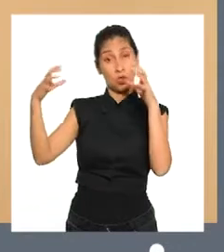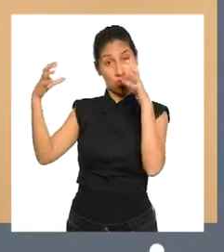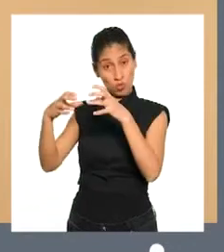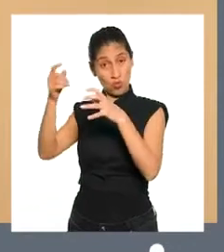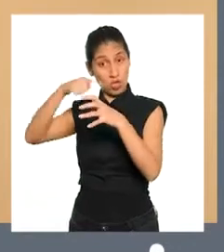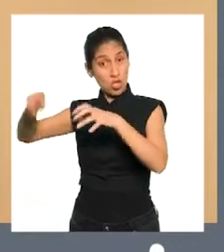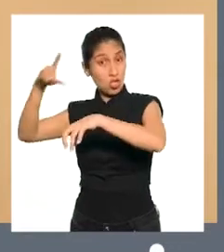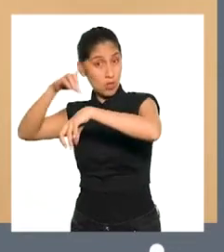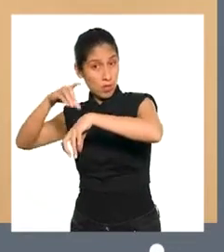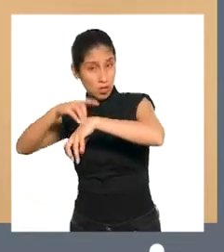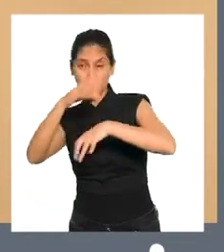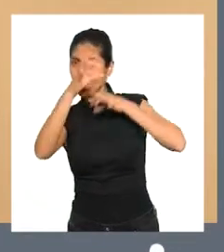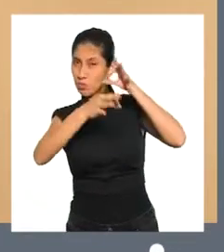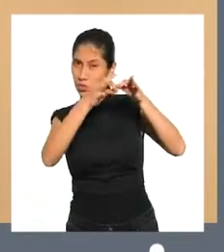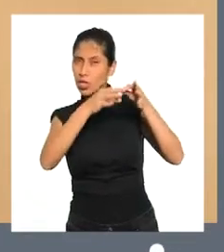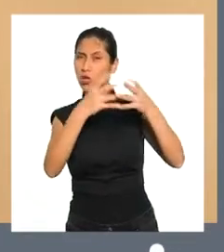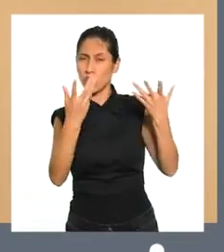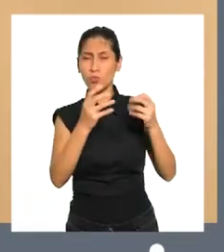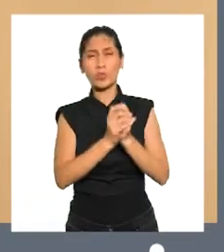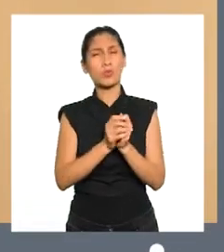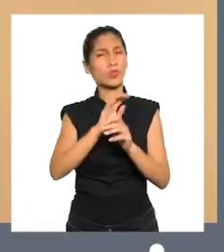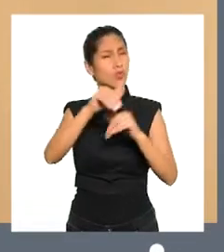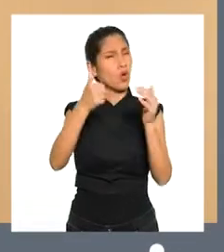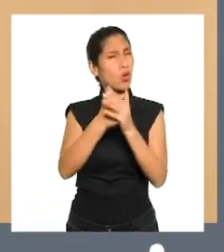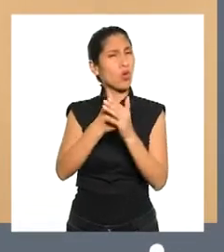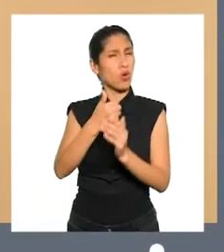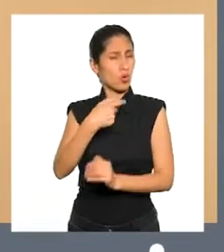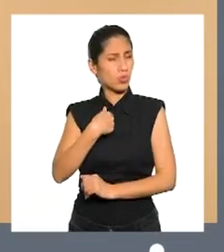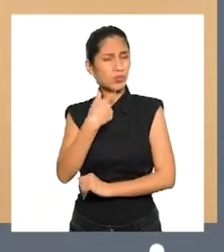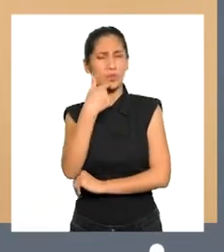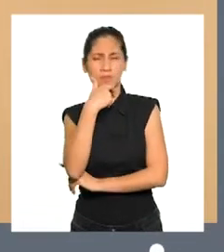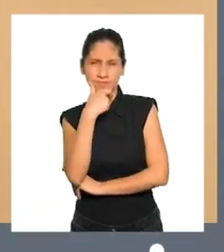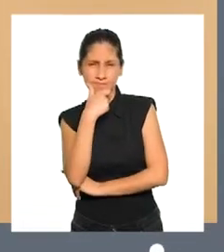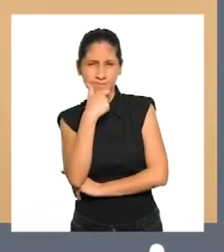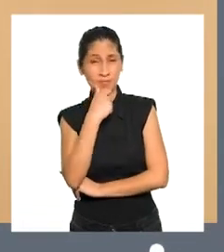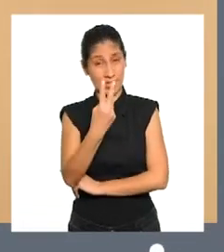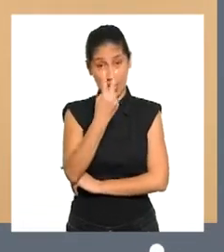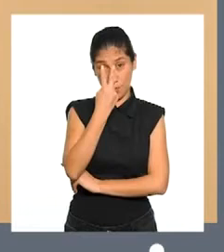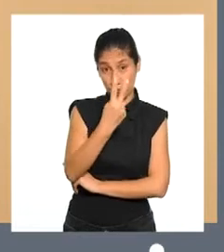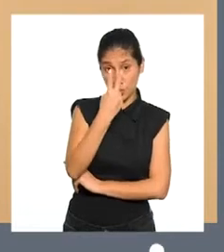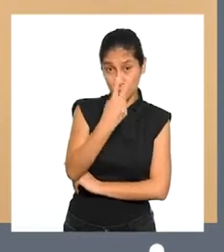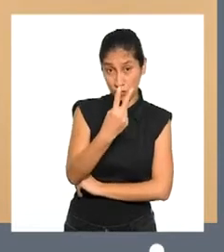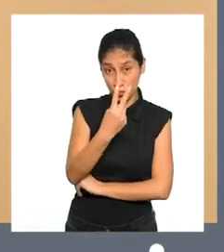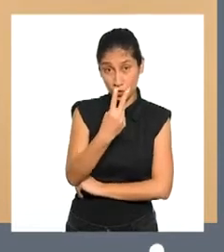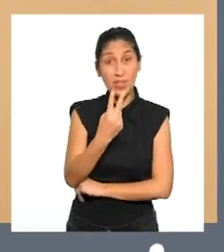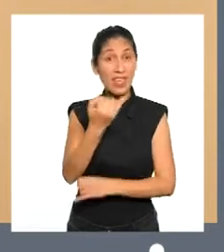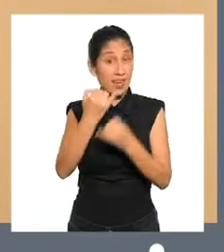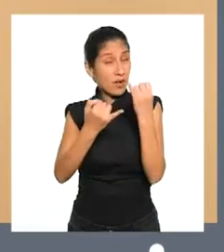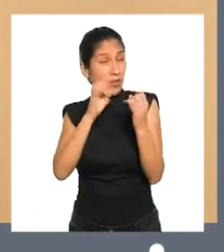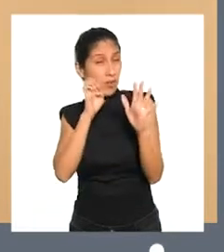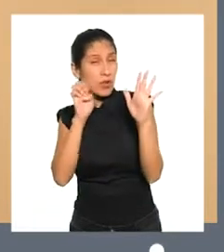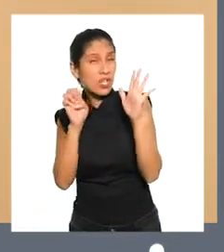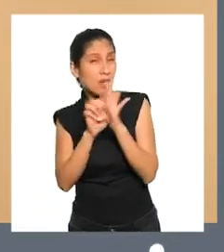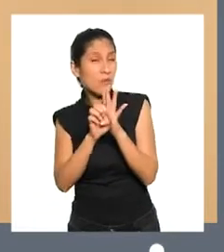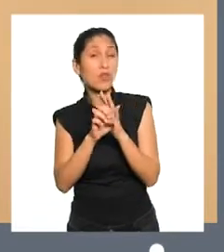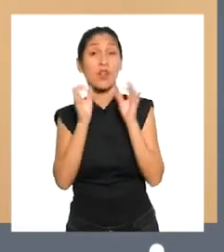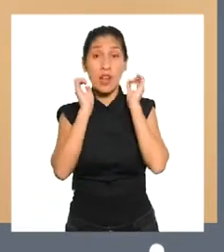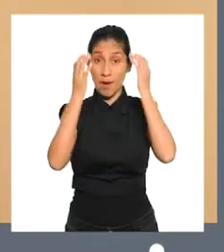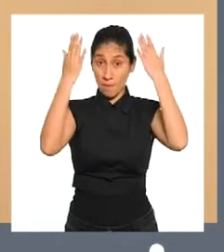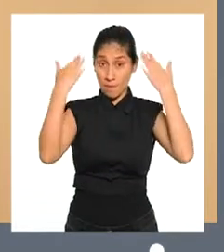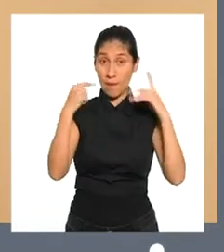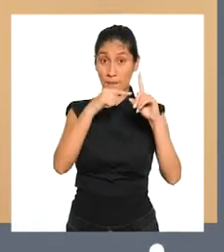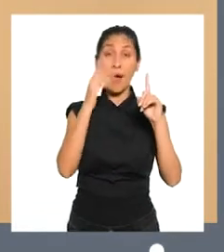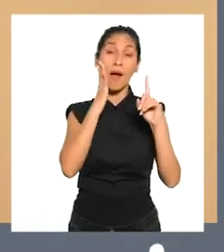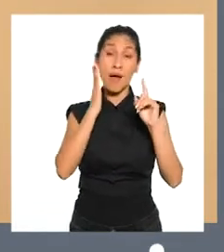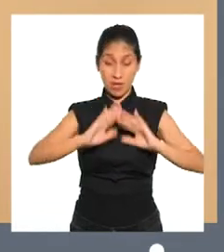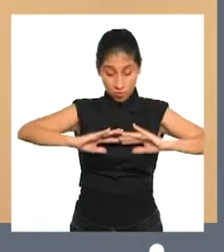salud quedan registrados en nuestros genes. Por eso, como hemos visto en el último ejemplo, la madre puede